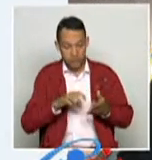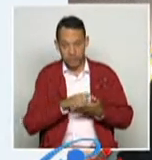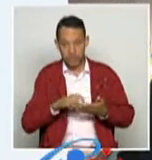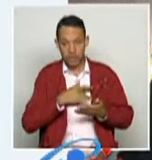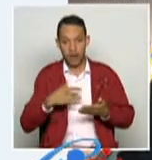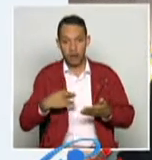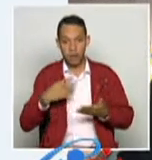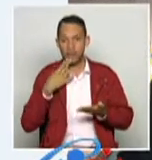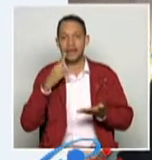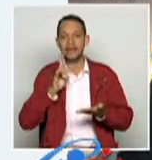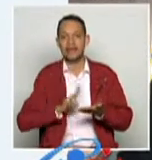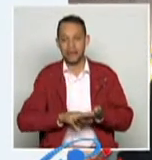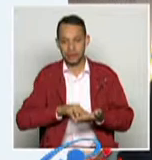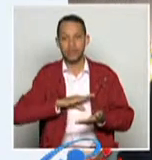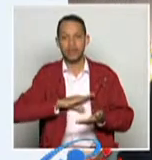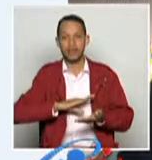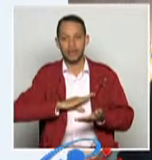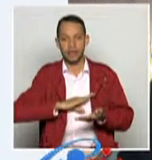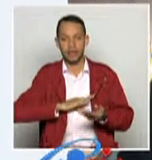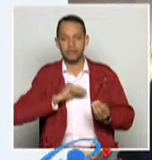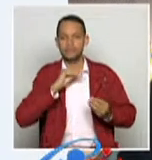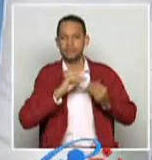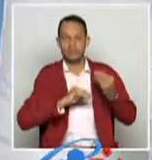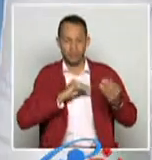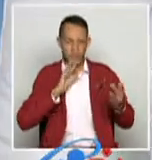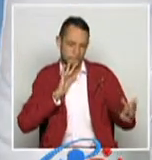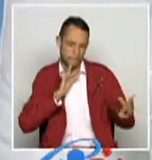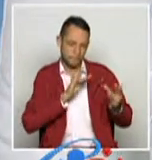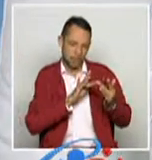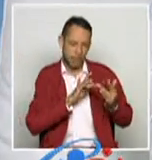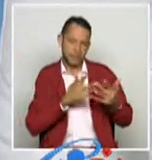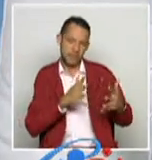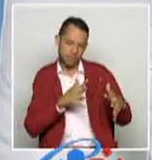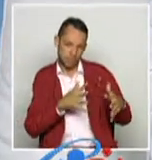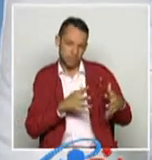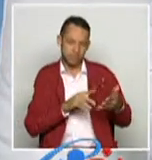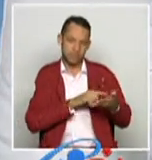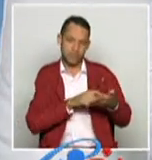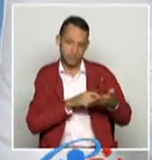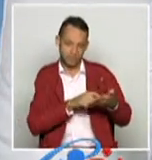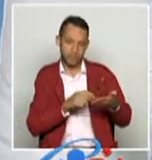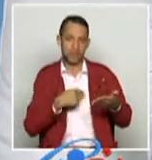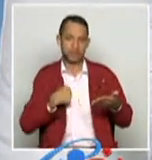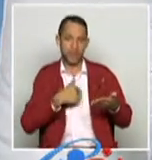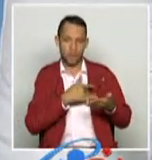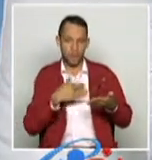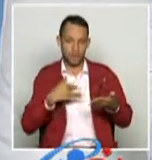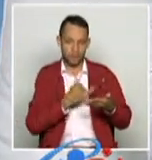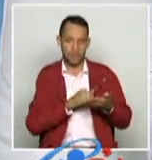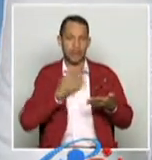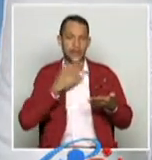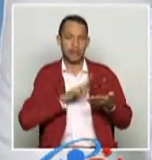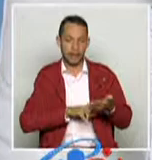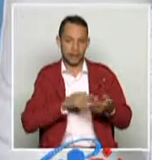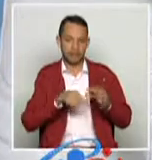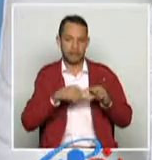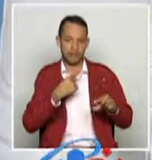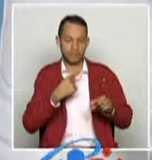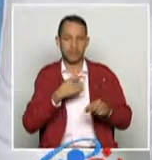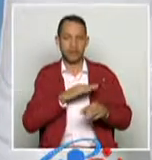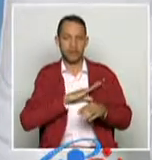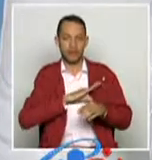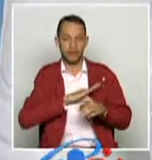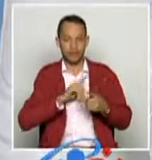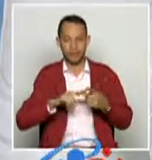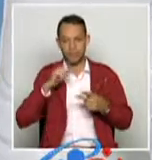de la alcaldía donde nos diga qué nivel de seguridad del SISBEN tiene. Y adicionalmente, el documento de identificación del